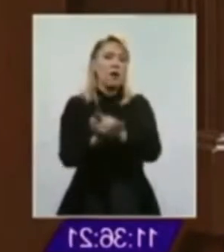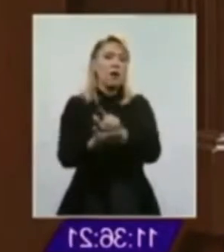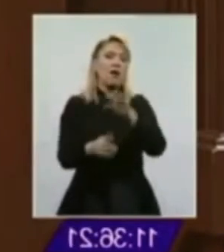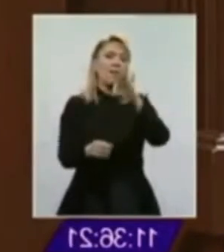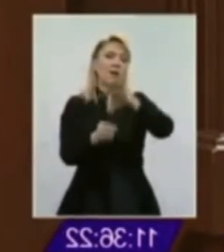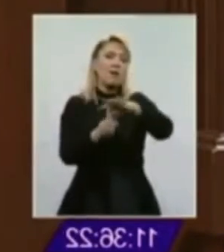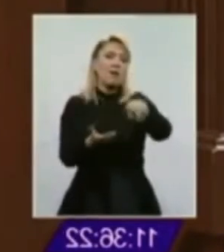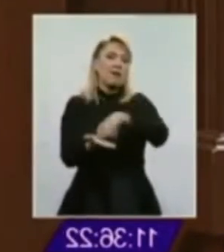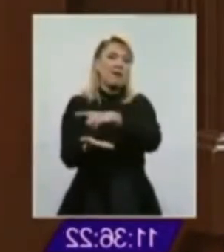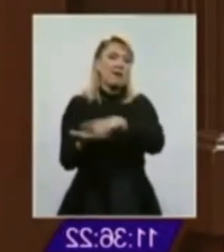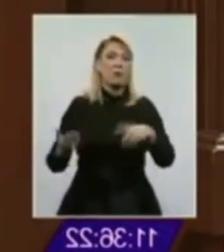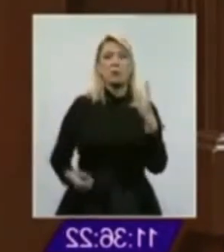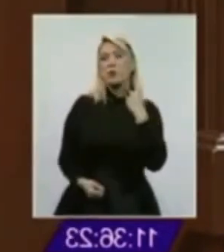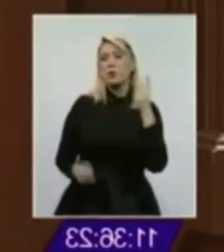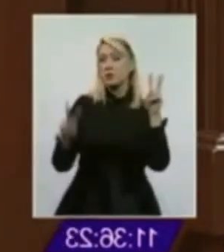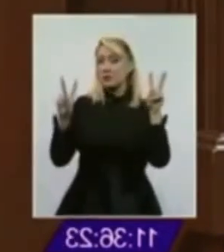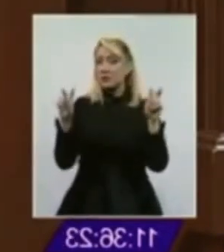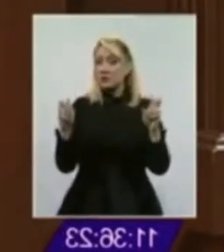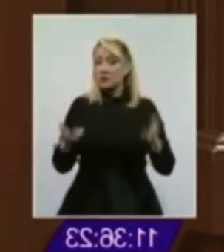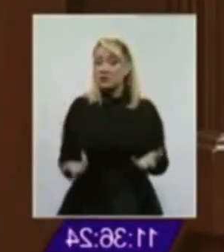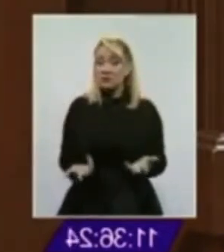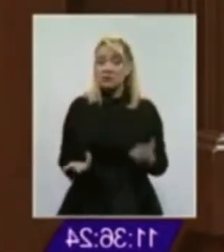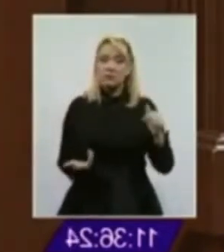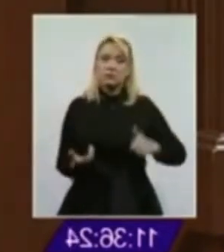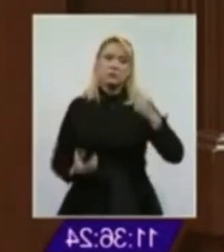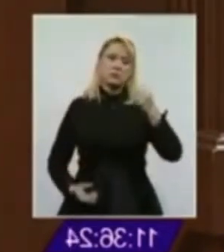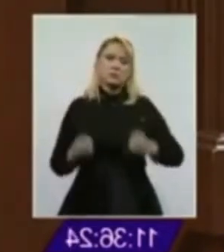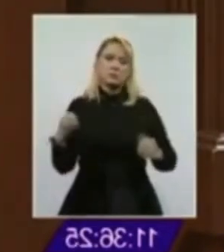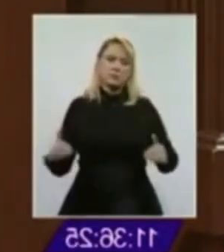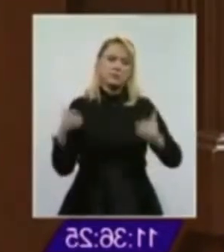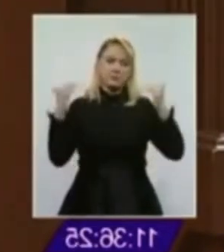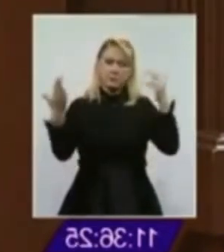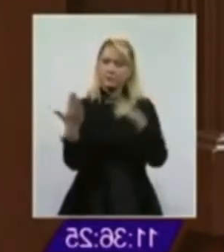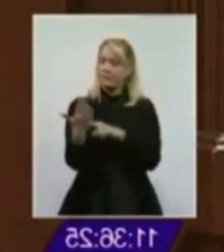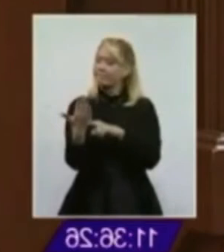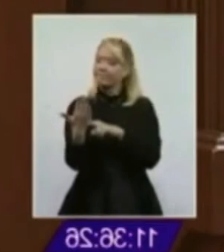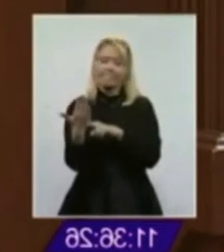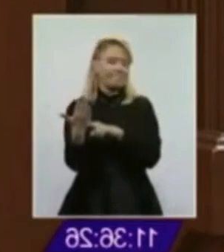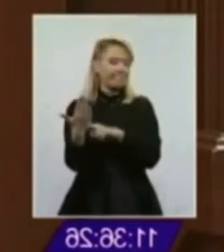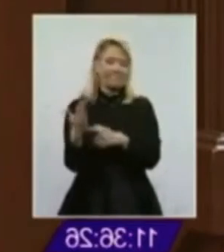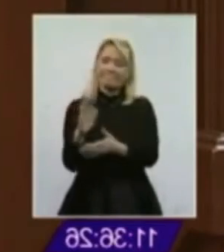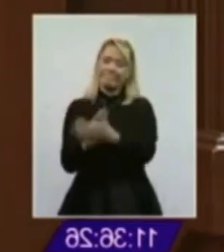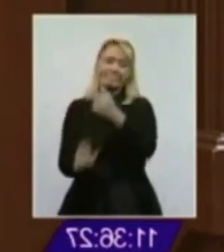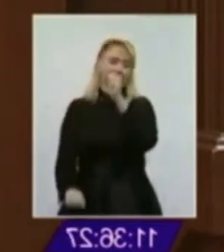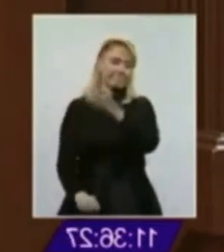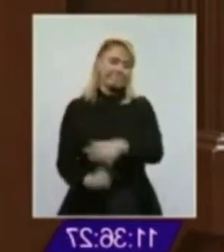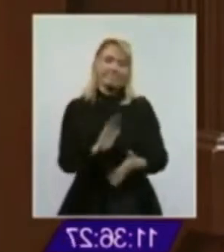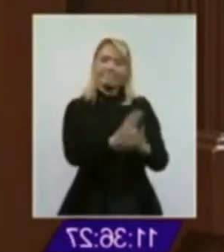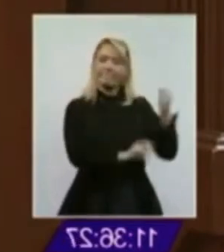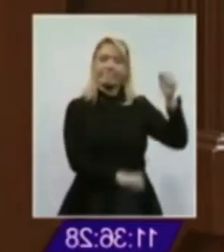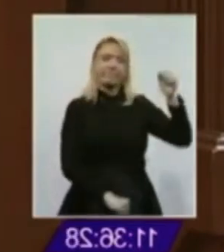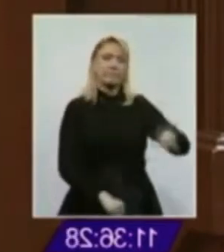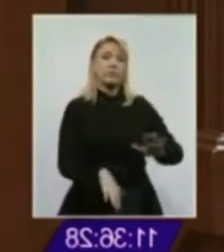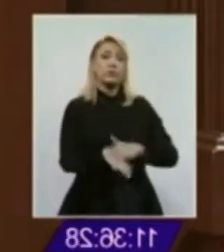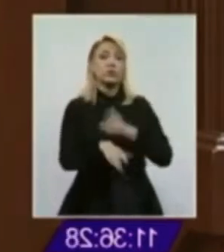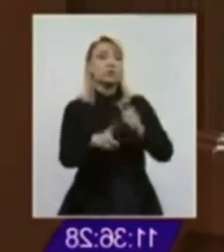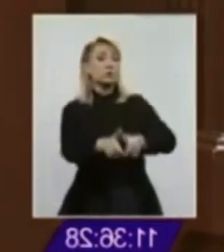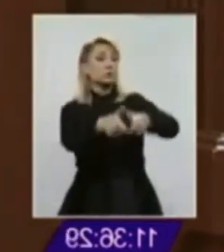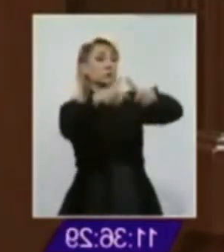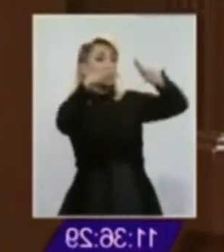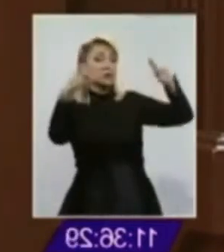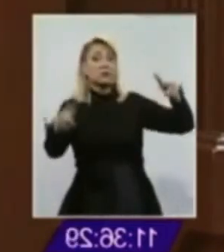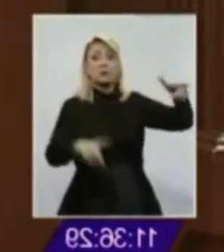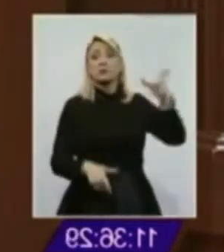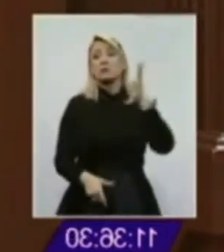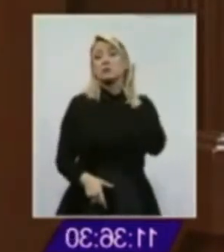electoral. Al respecto, el Pleno invalidó ambos decretos porque la mayoría del Congreso de la